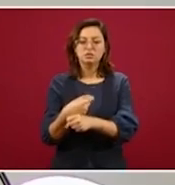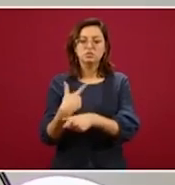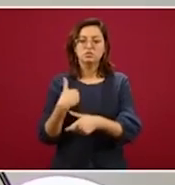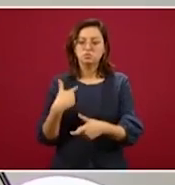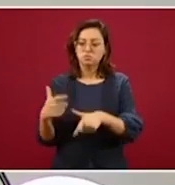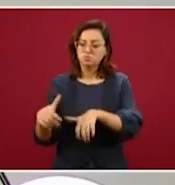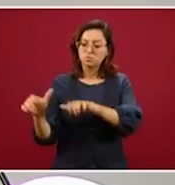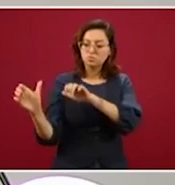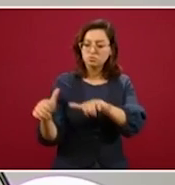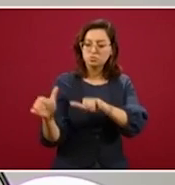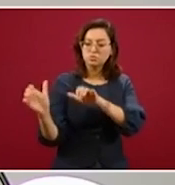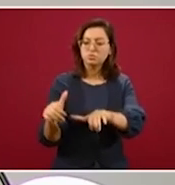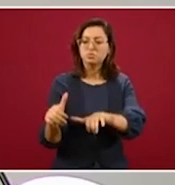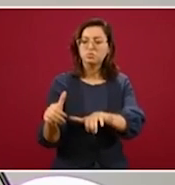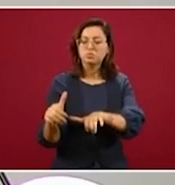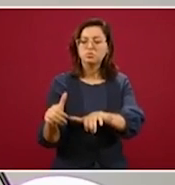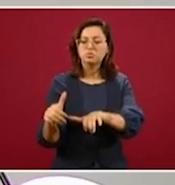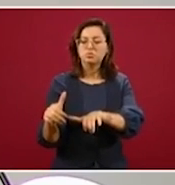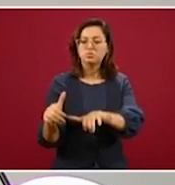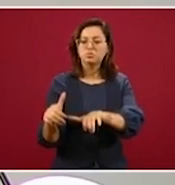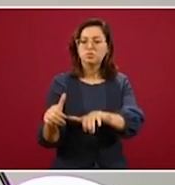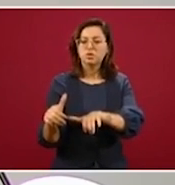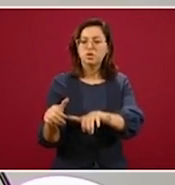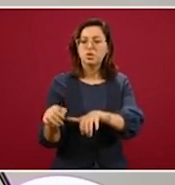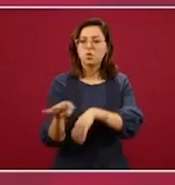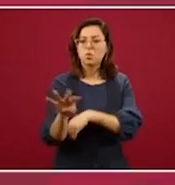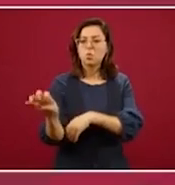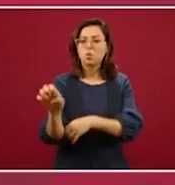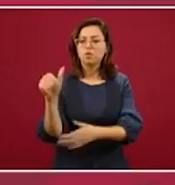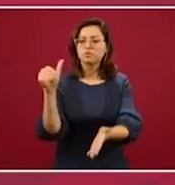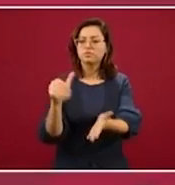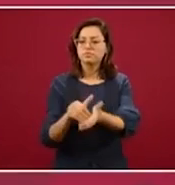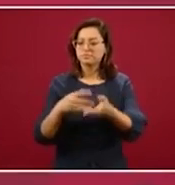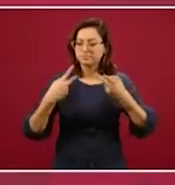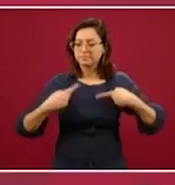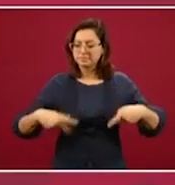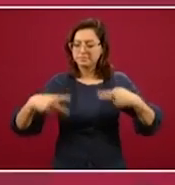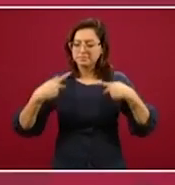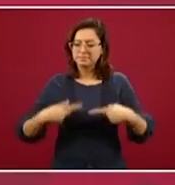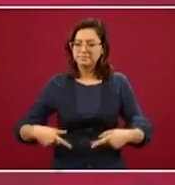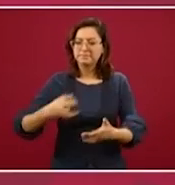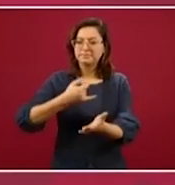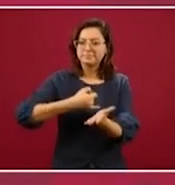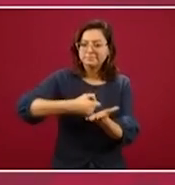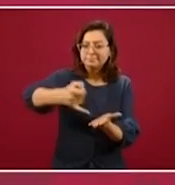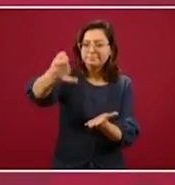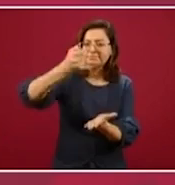contratados más de 400,000 sembradores